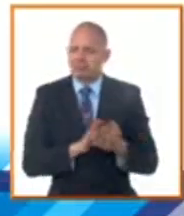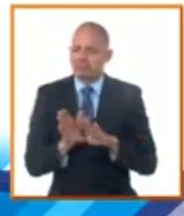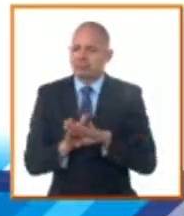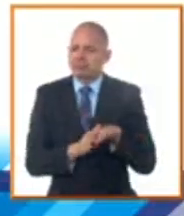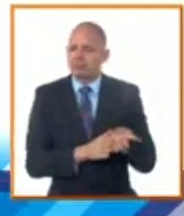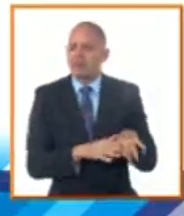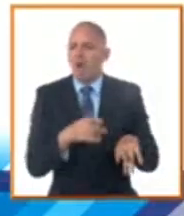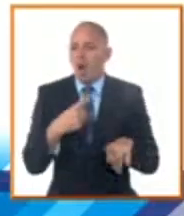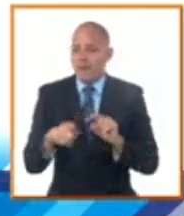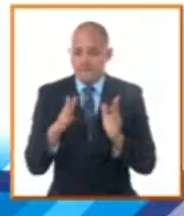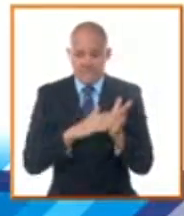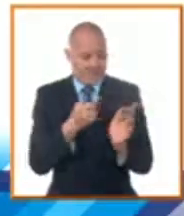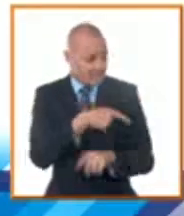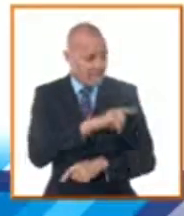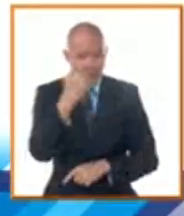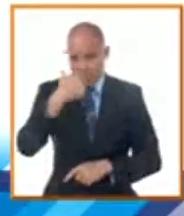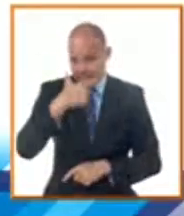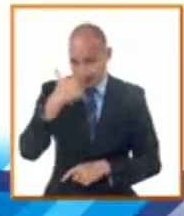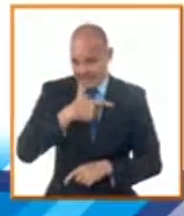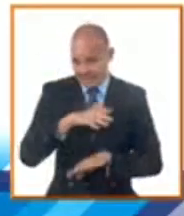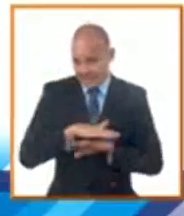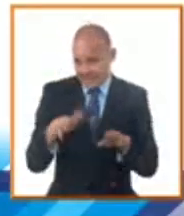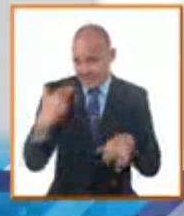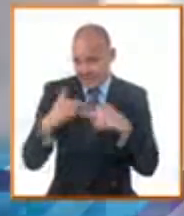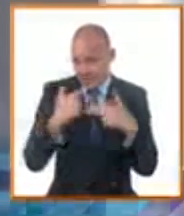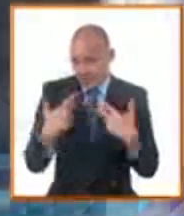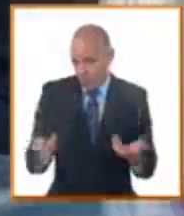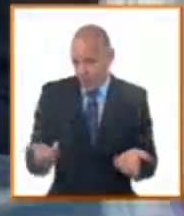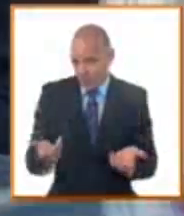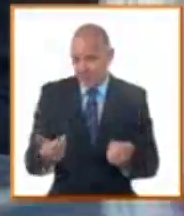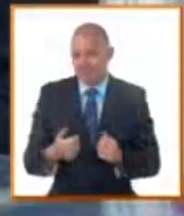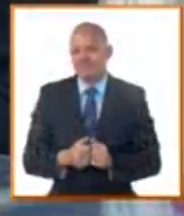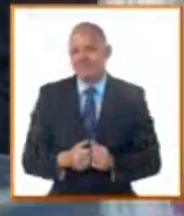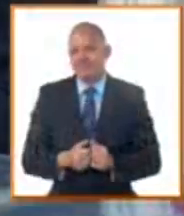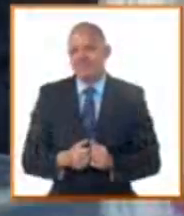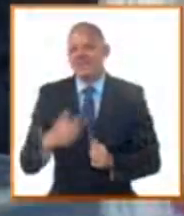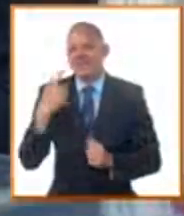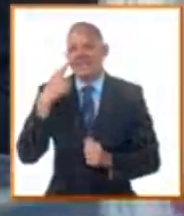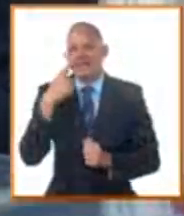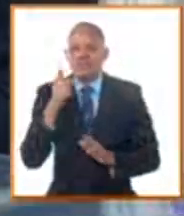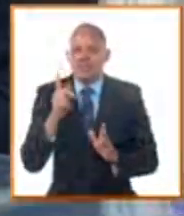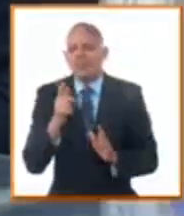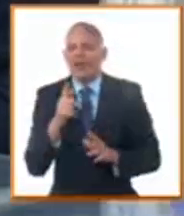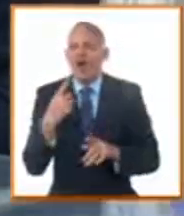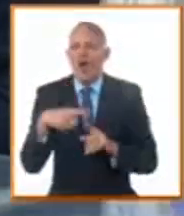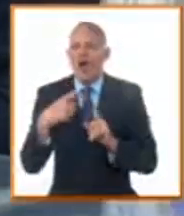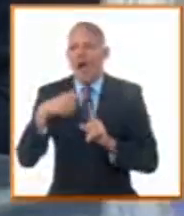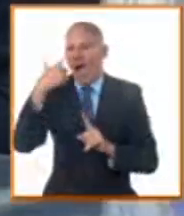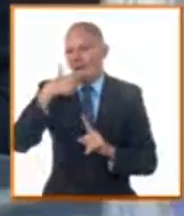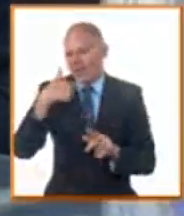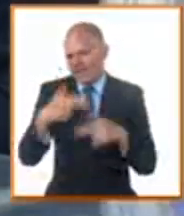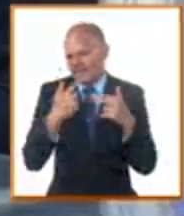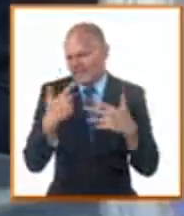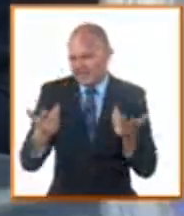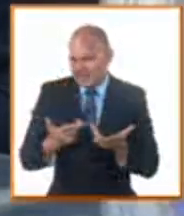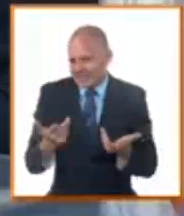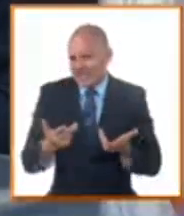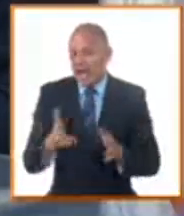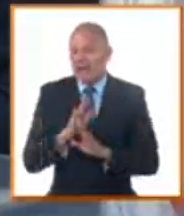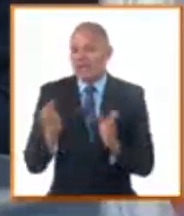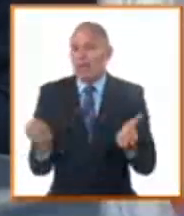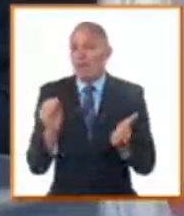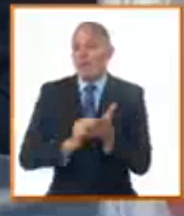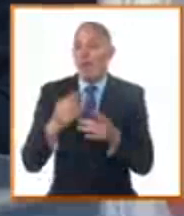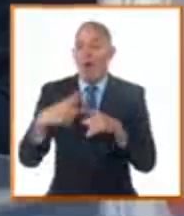el tercer lanzamiento, hasta el momento, que es el último que tenemos hasta el momento, que se incluyó. Se cerró lo